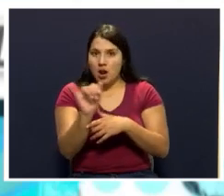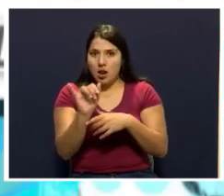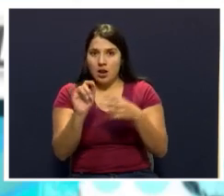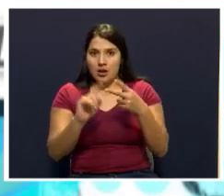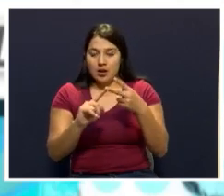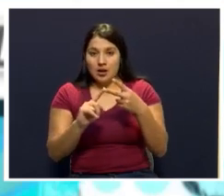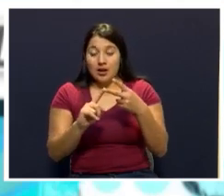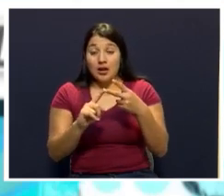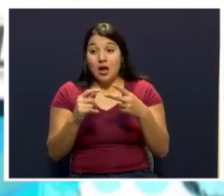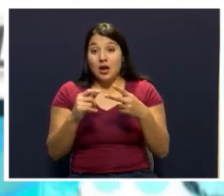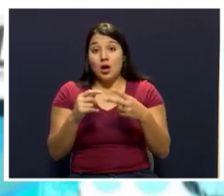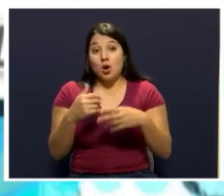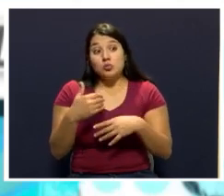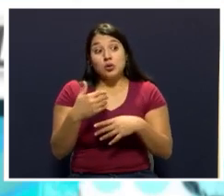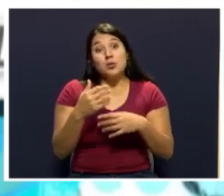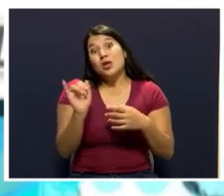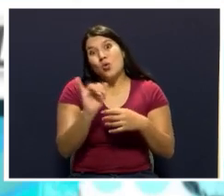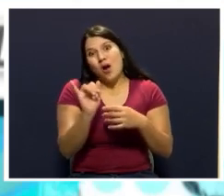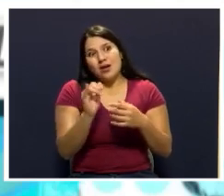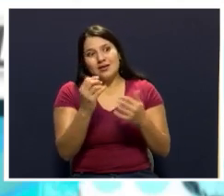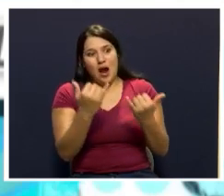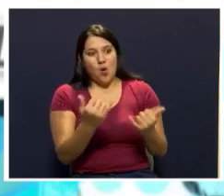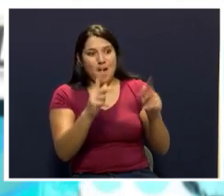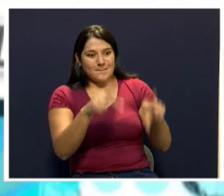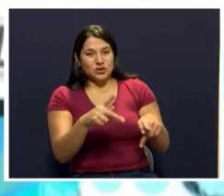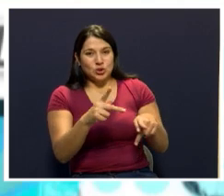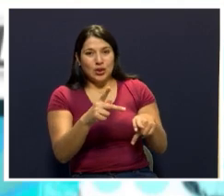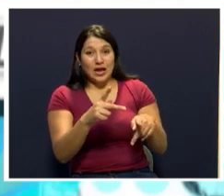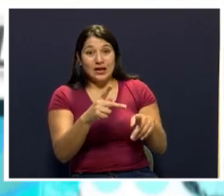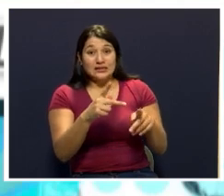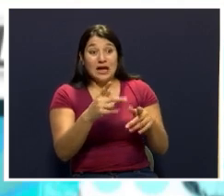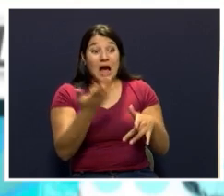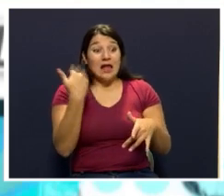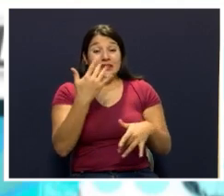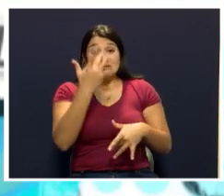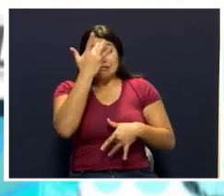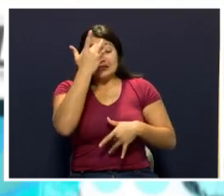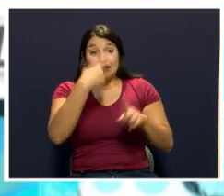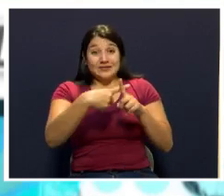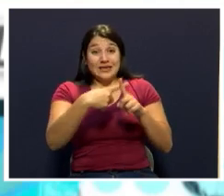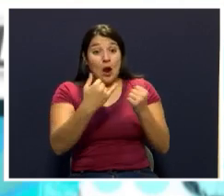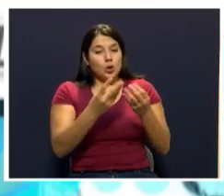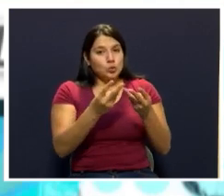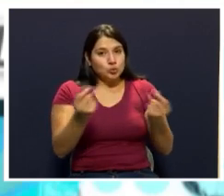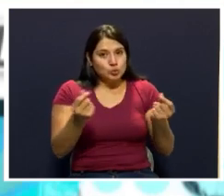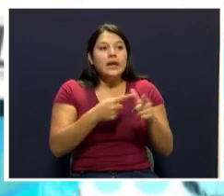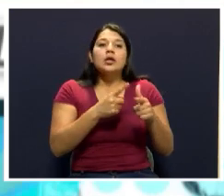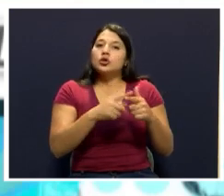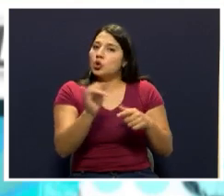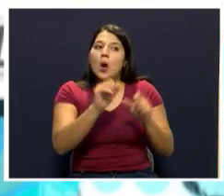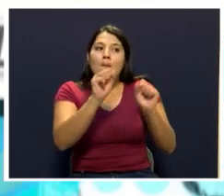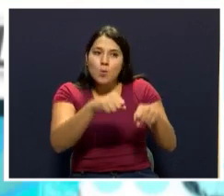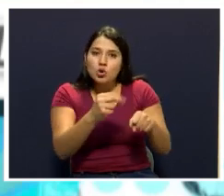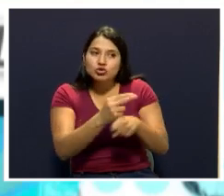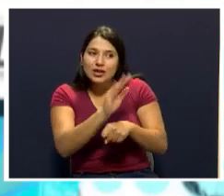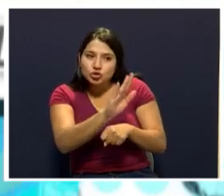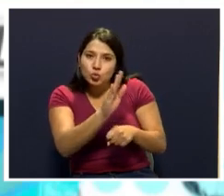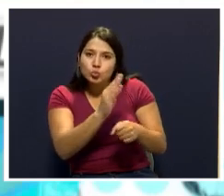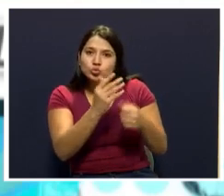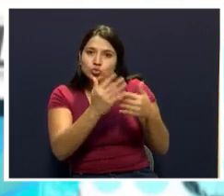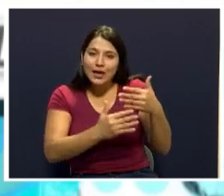esta enfermedad, se le puede administrar por la vía intravenosa los anticuerpos, y la expectativa es que esos anticuerpos